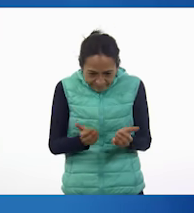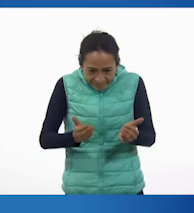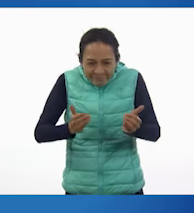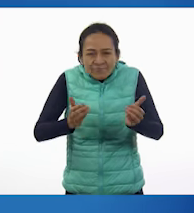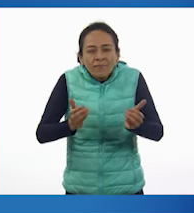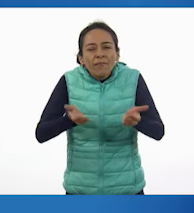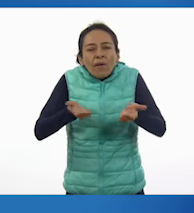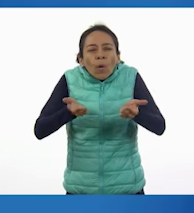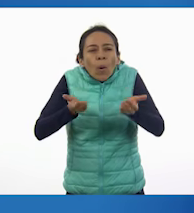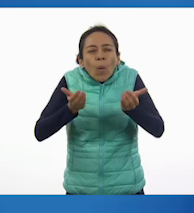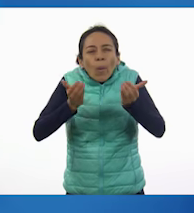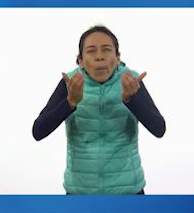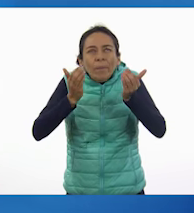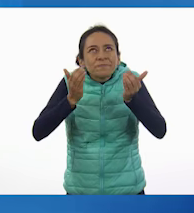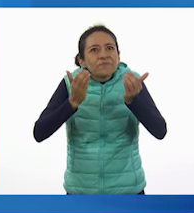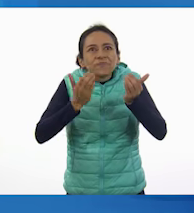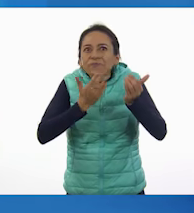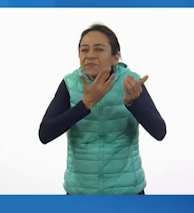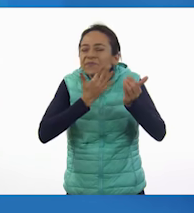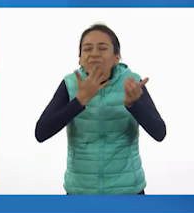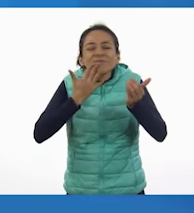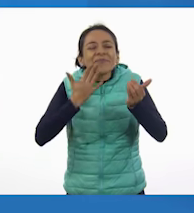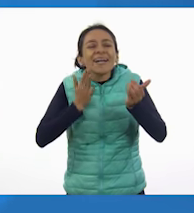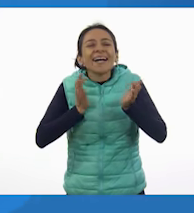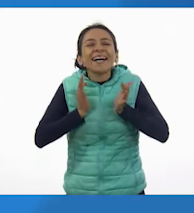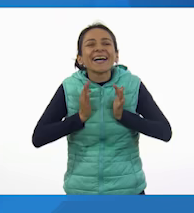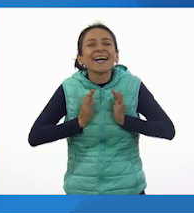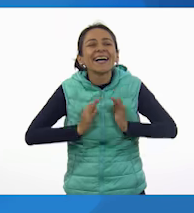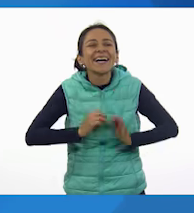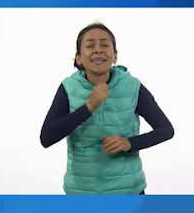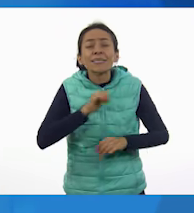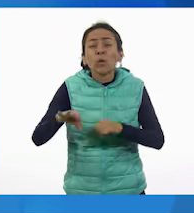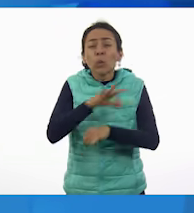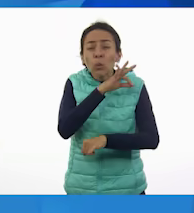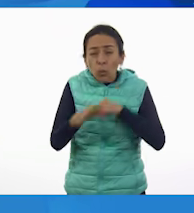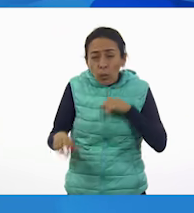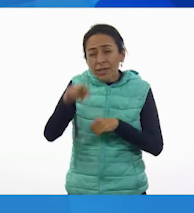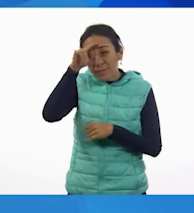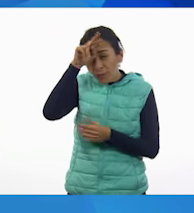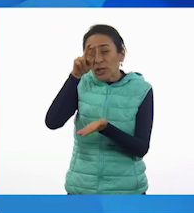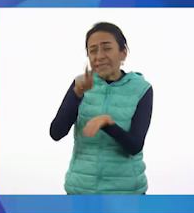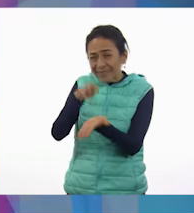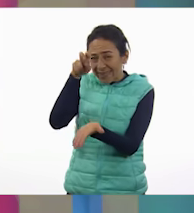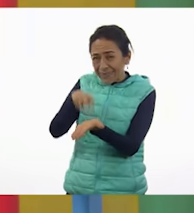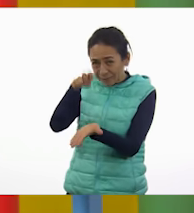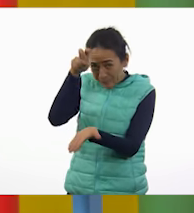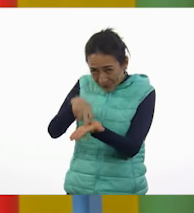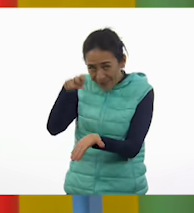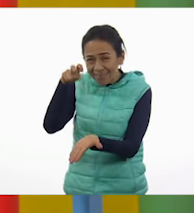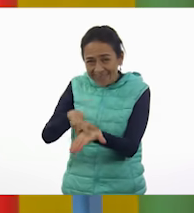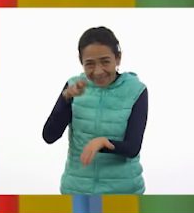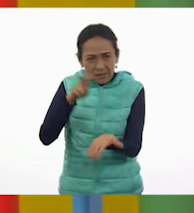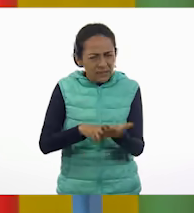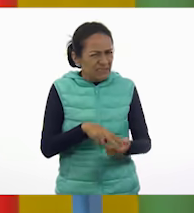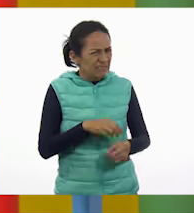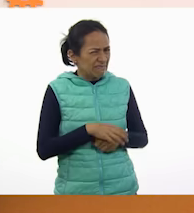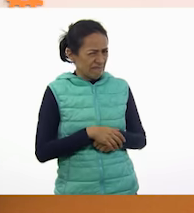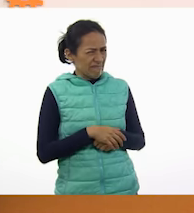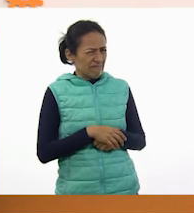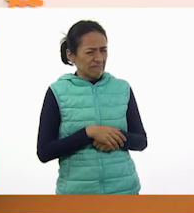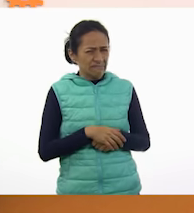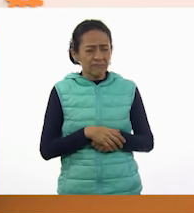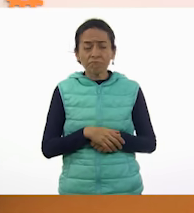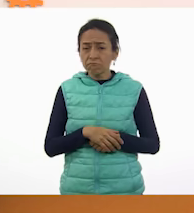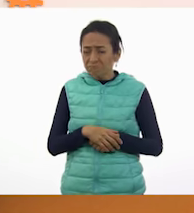delicioso. Y para rematar, los deliciosos chapulines. No, chapulines otra vez. Sí, ¿no te gustan? Chapulines no se comen. Ay, son